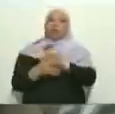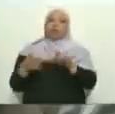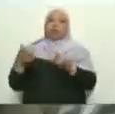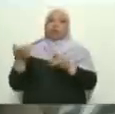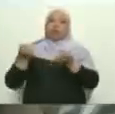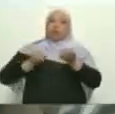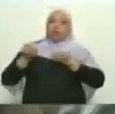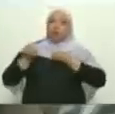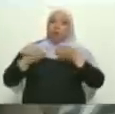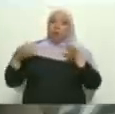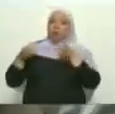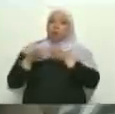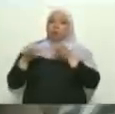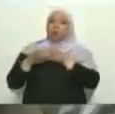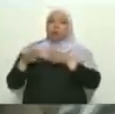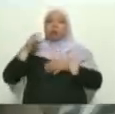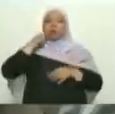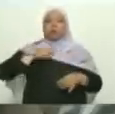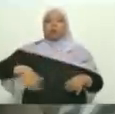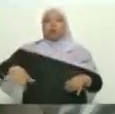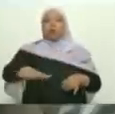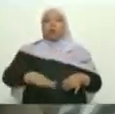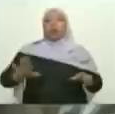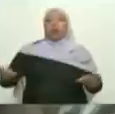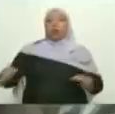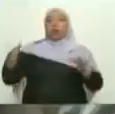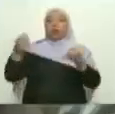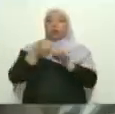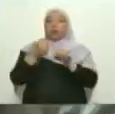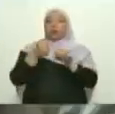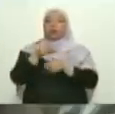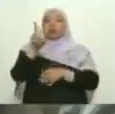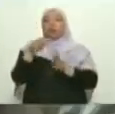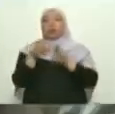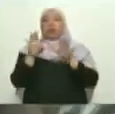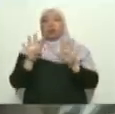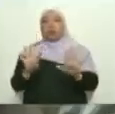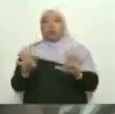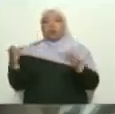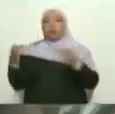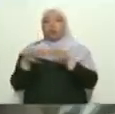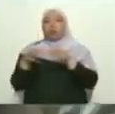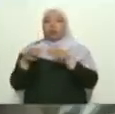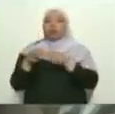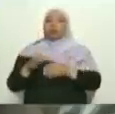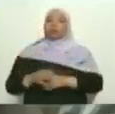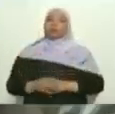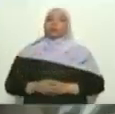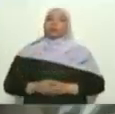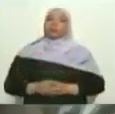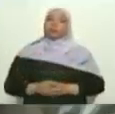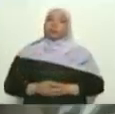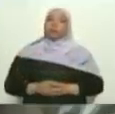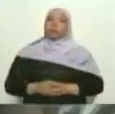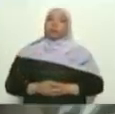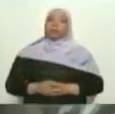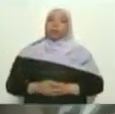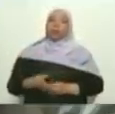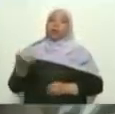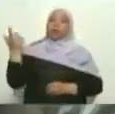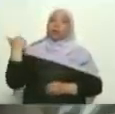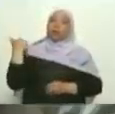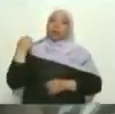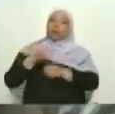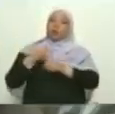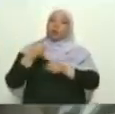un batallón en la Gran Sabana, el 22 de diciembre del año 2019, conocido como Operación Aurora. Posteriormente la incursión